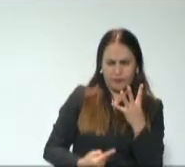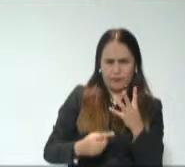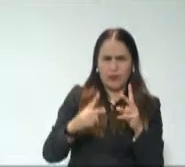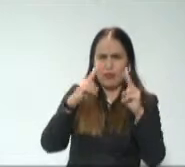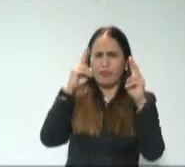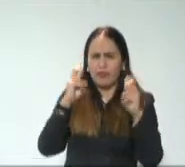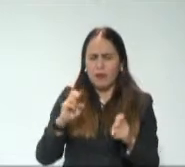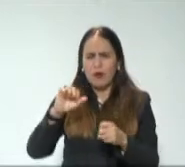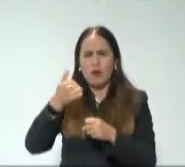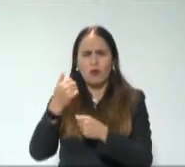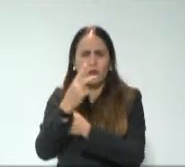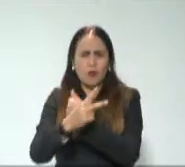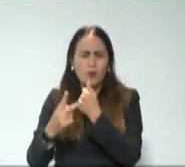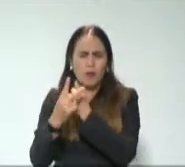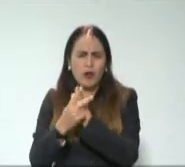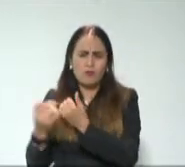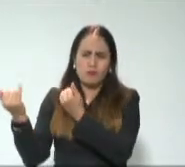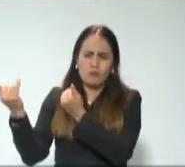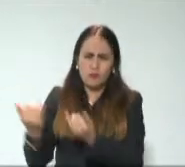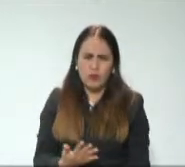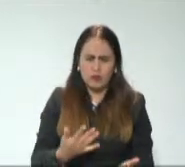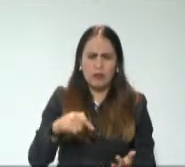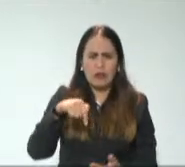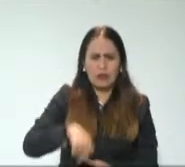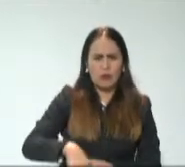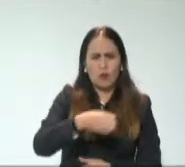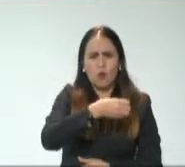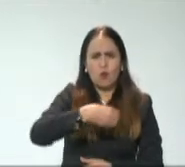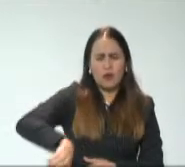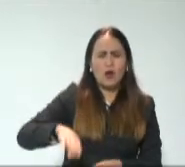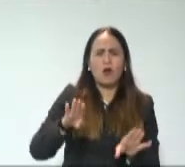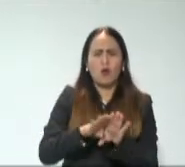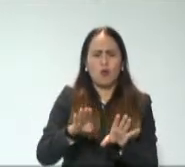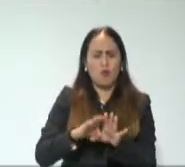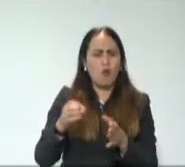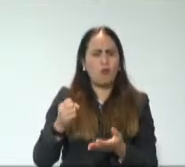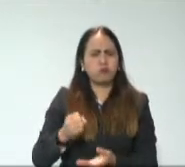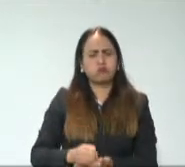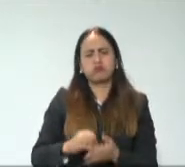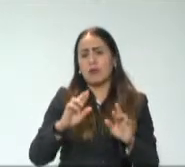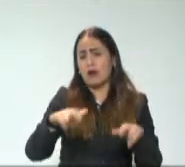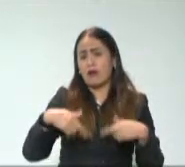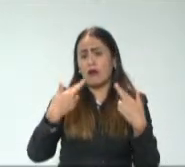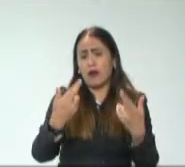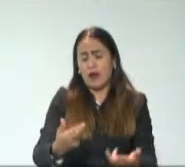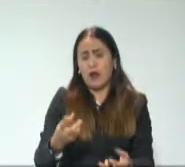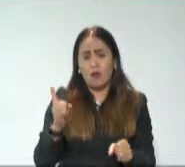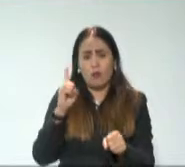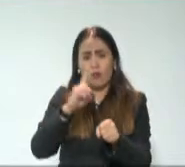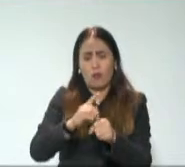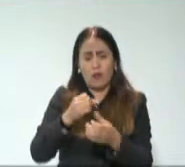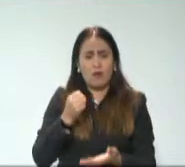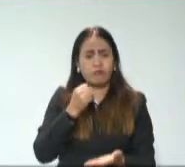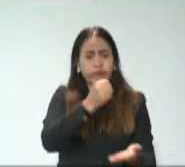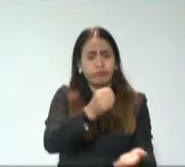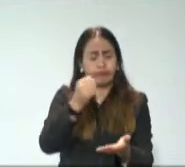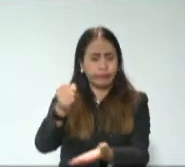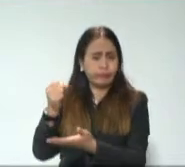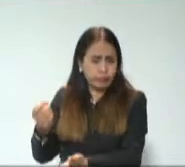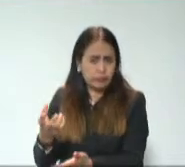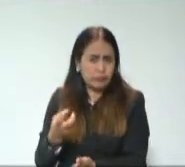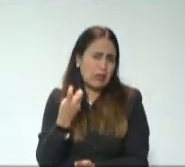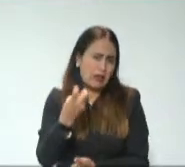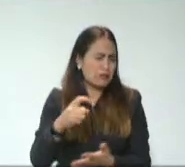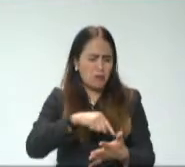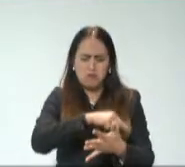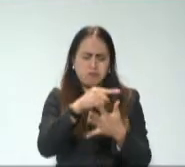humanitaria entró forzosamente o necesariamente por donación y hay una una serie de opciones dentro de